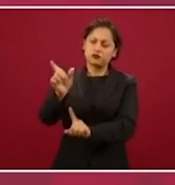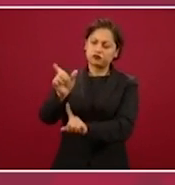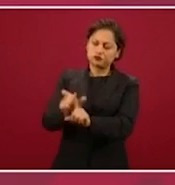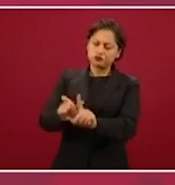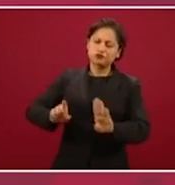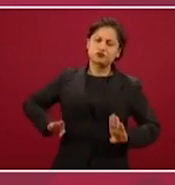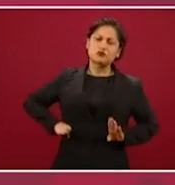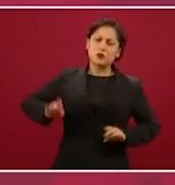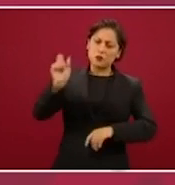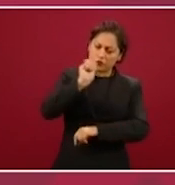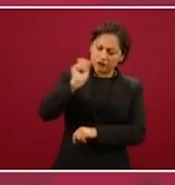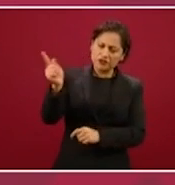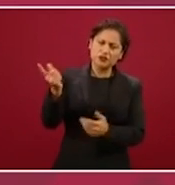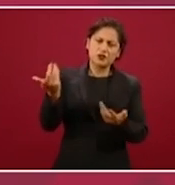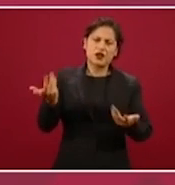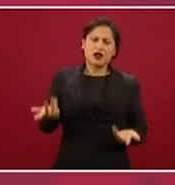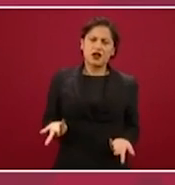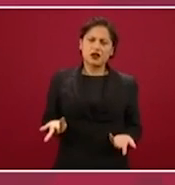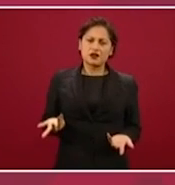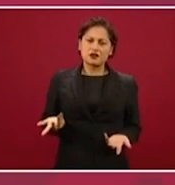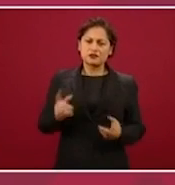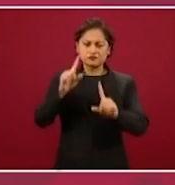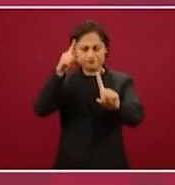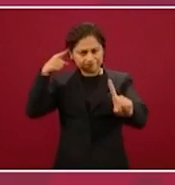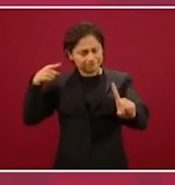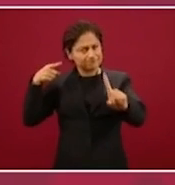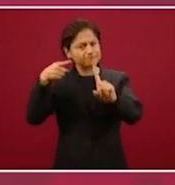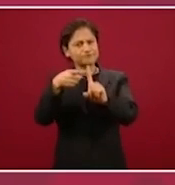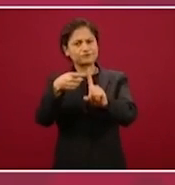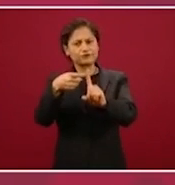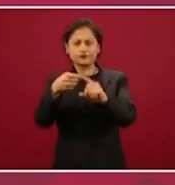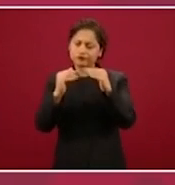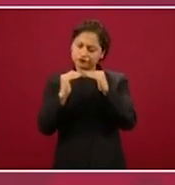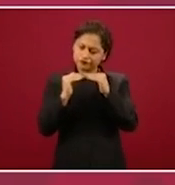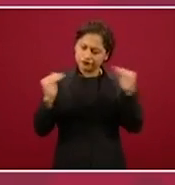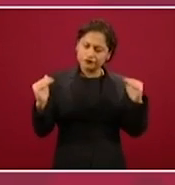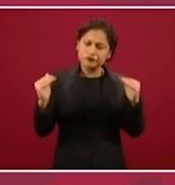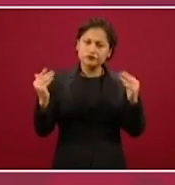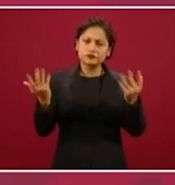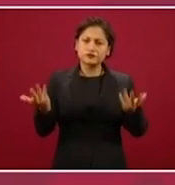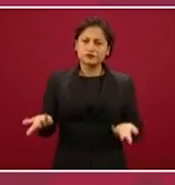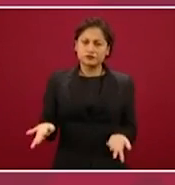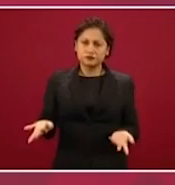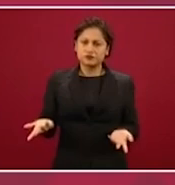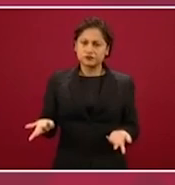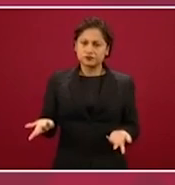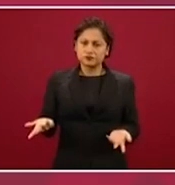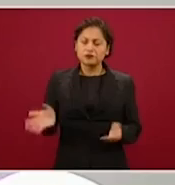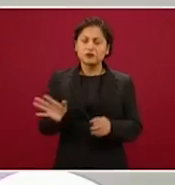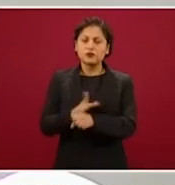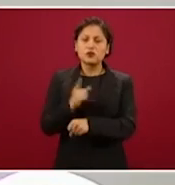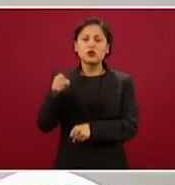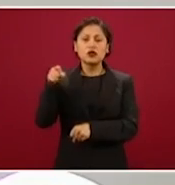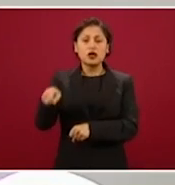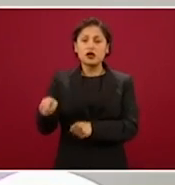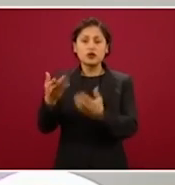que sean objetivos, porque si no son profesionales, si no son objetivos,